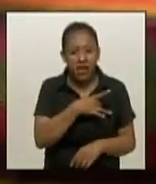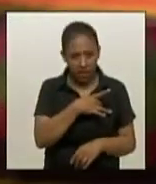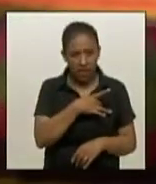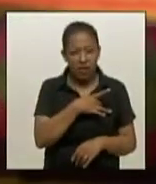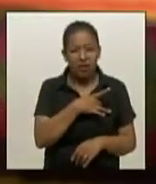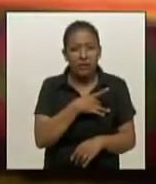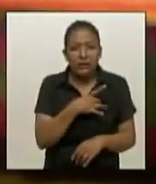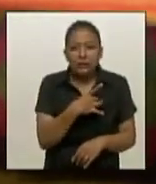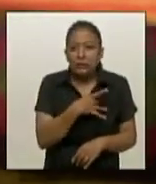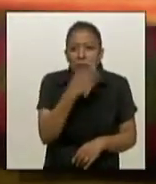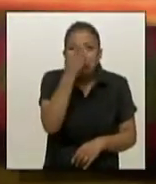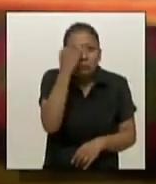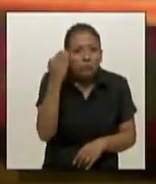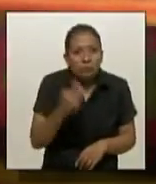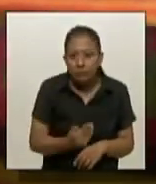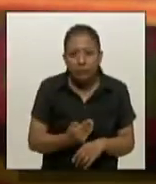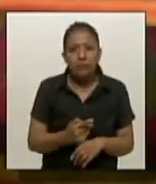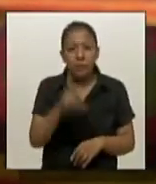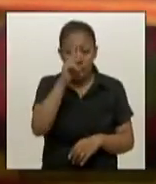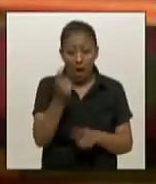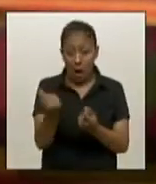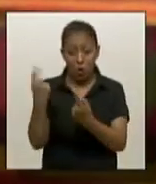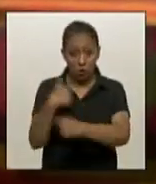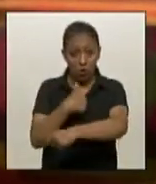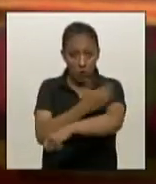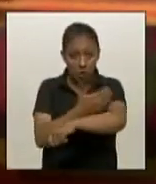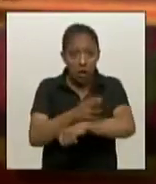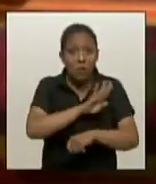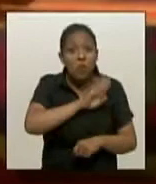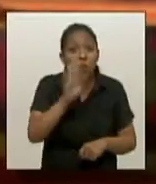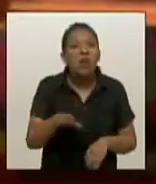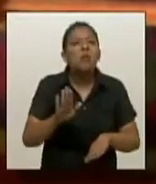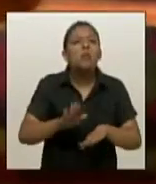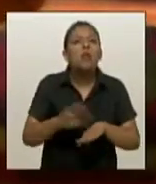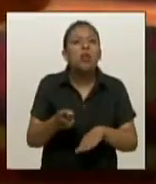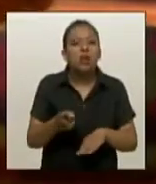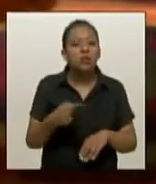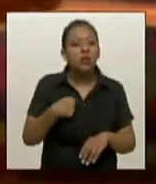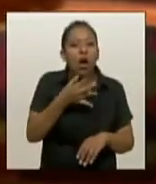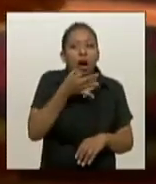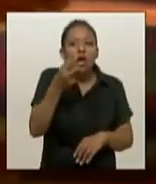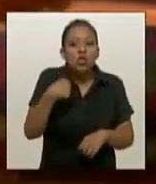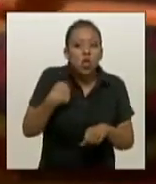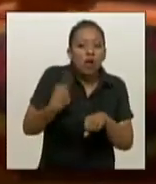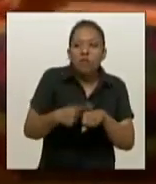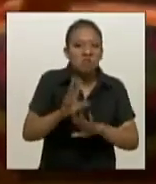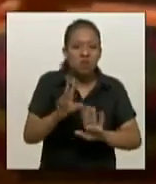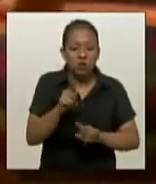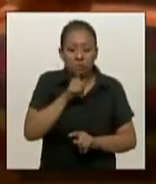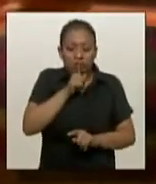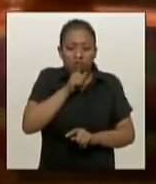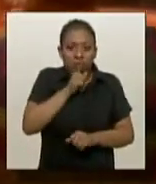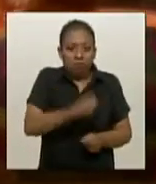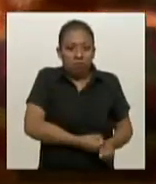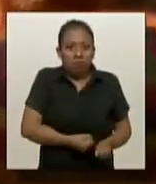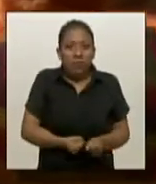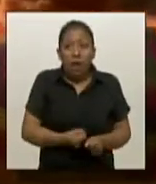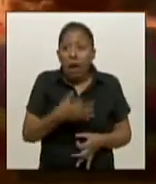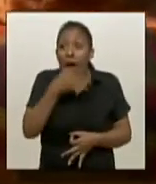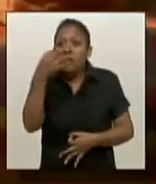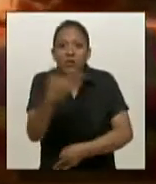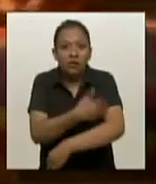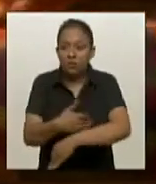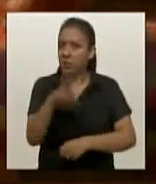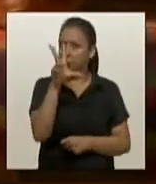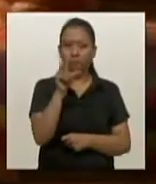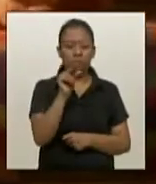tienen pánico. Hay compañeros que se han muerto porque viven en el anonimato. No quieren decirles a su familia